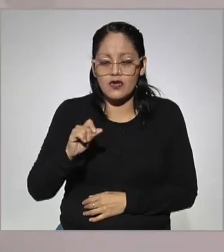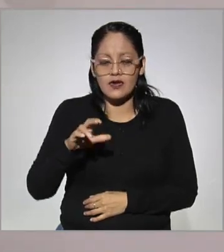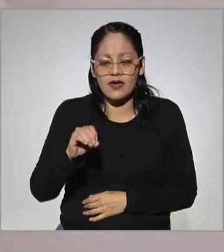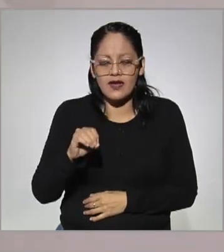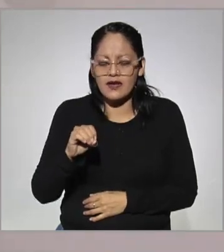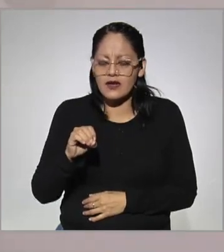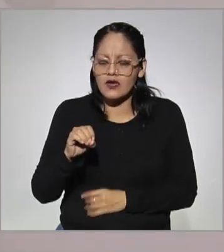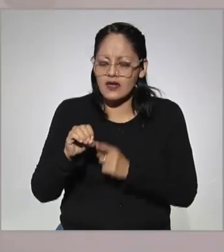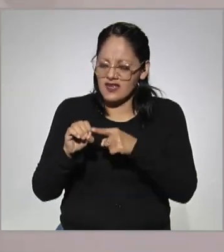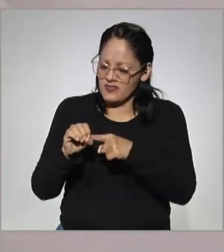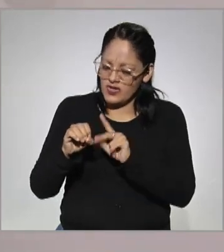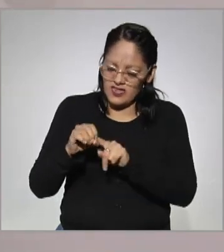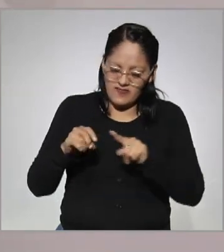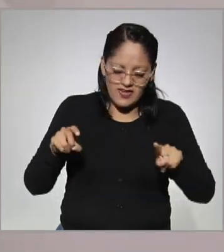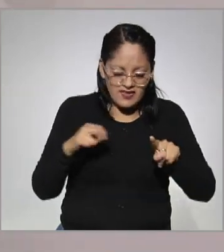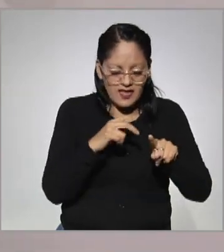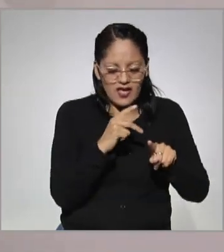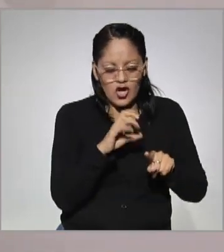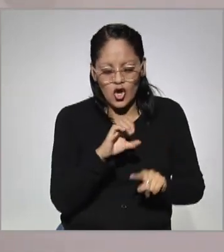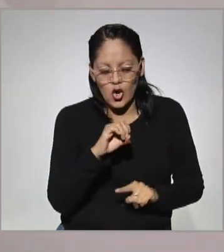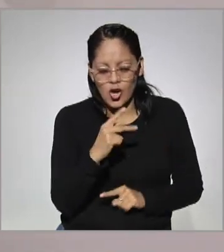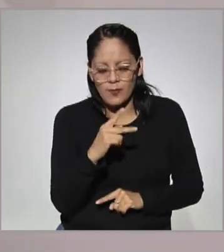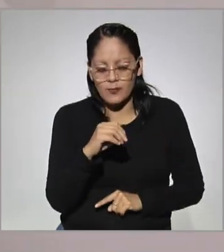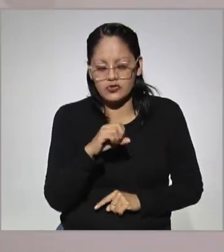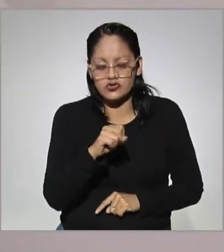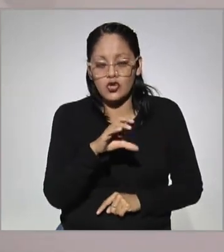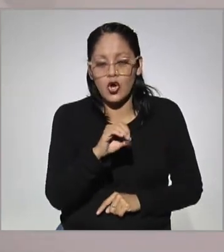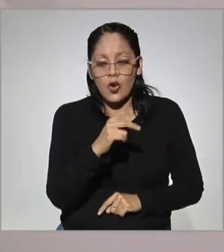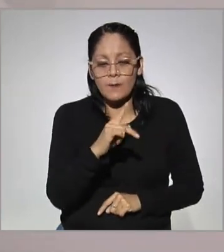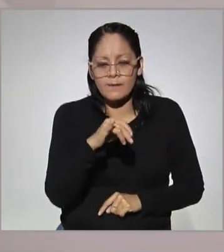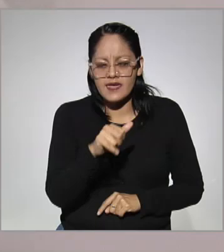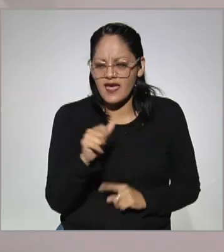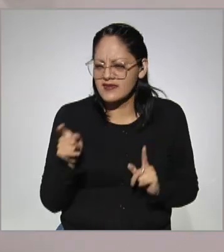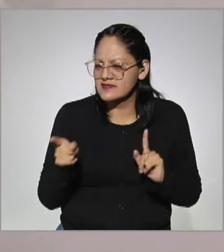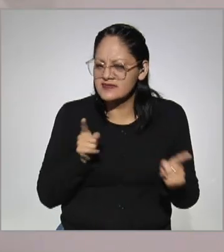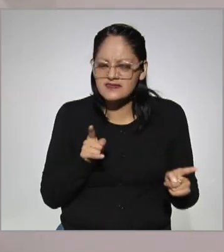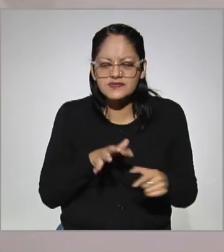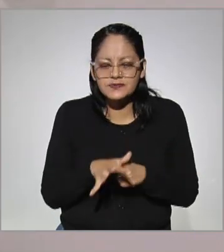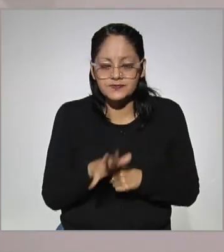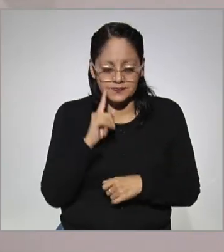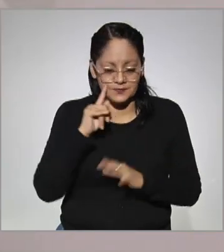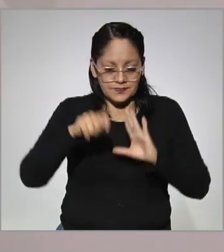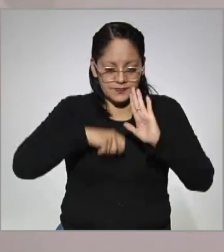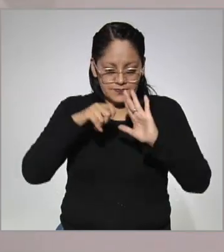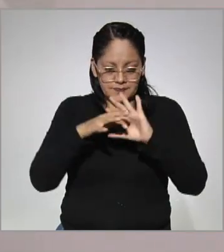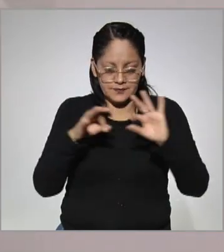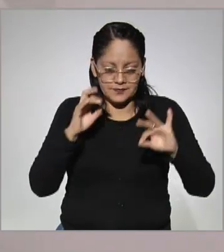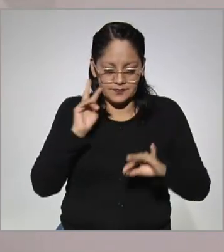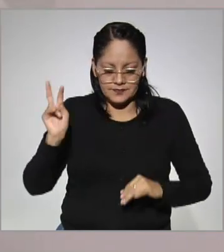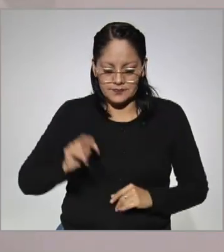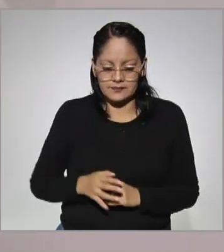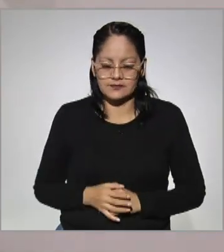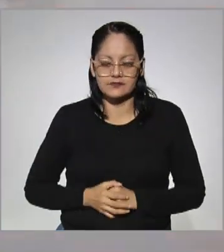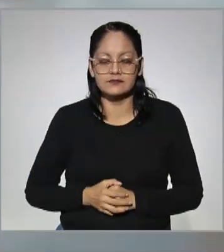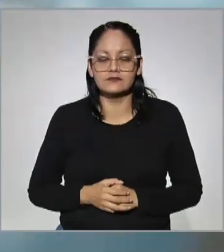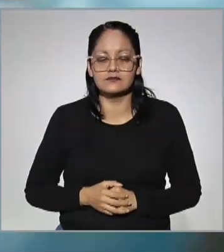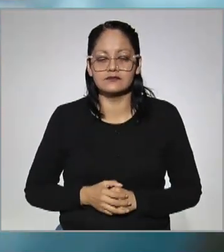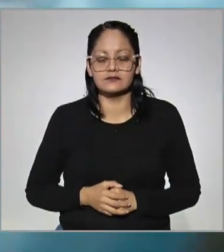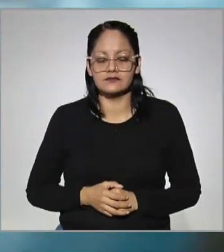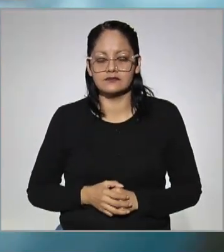colposcopía? ¿Han oído esa palabra? Y la gente dice, ¿es una cosa o es la otra? Vamos a ver aquí una cápsula de qué es y ahorita nos explican.